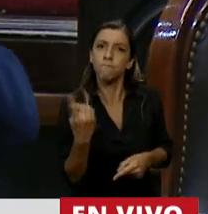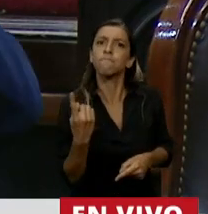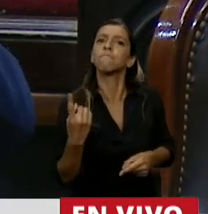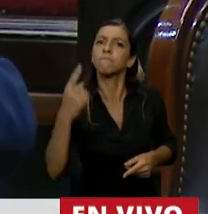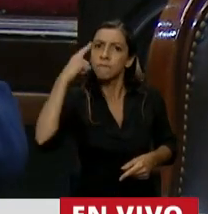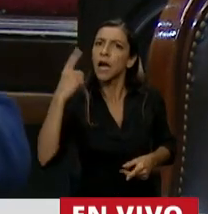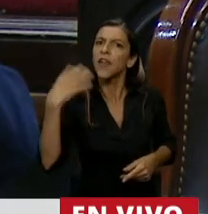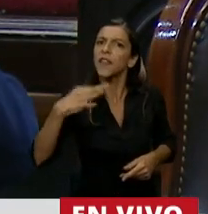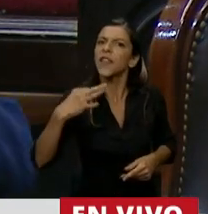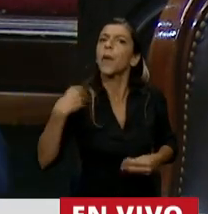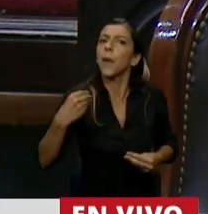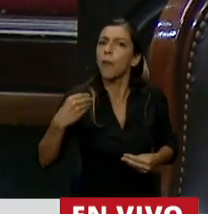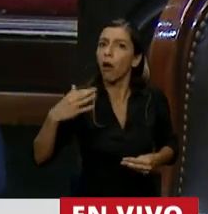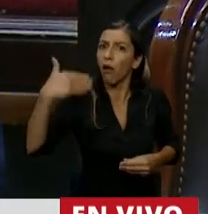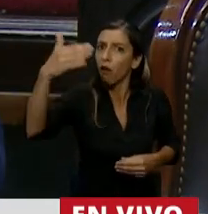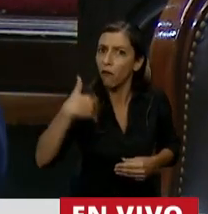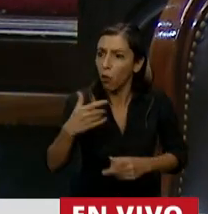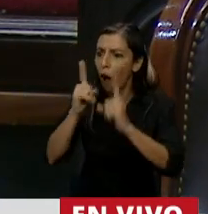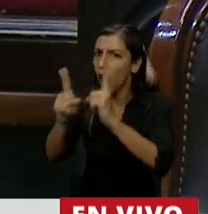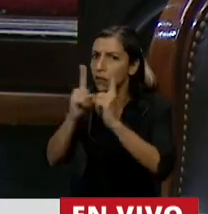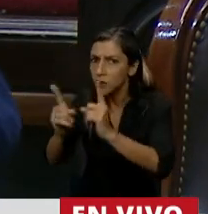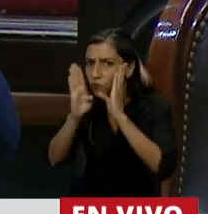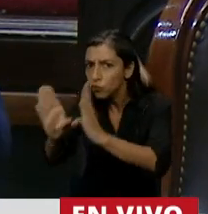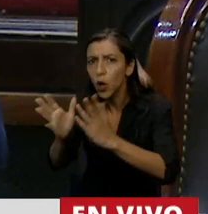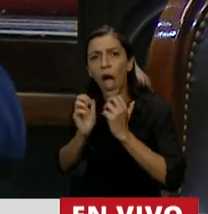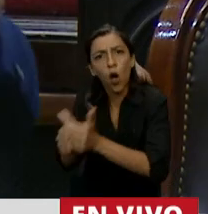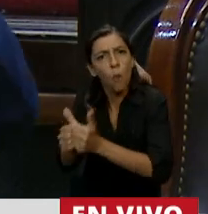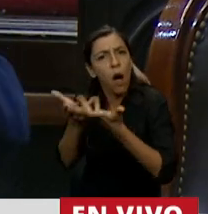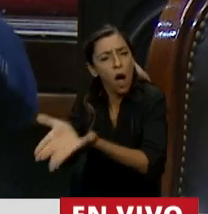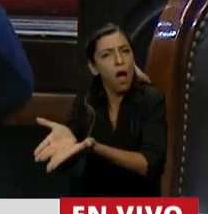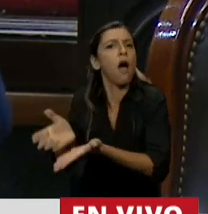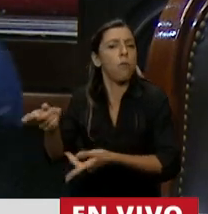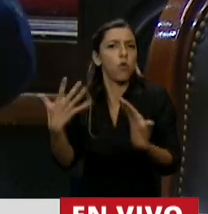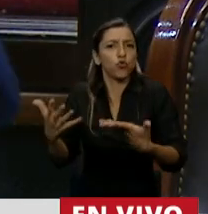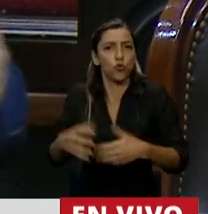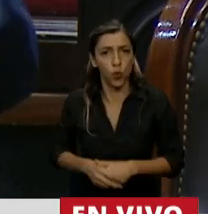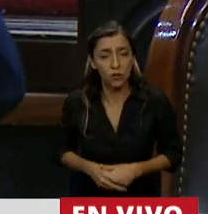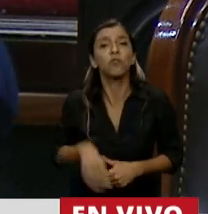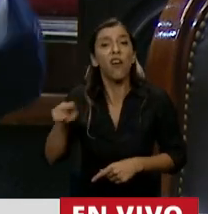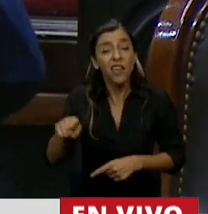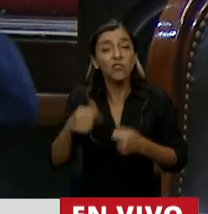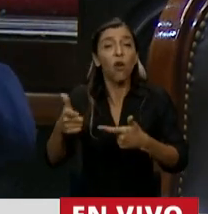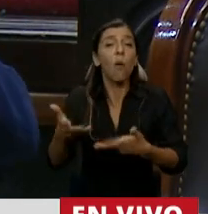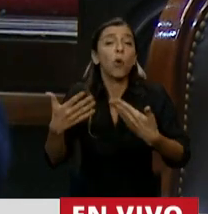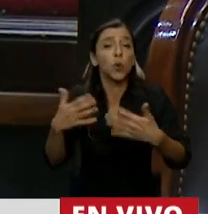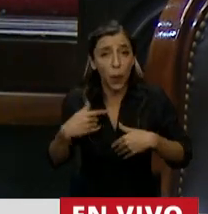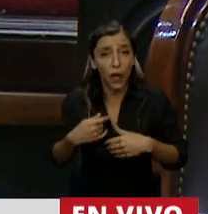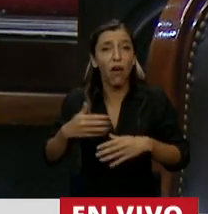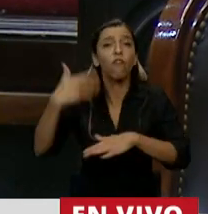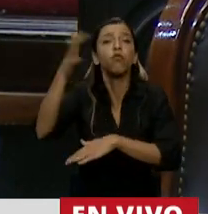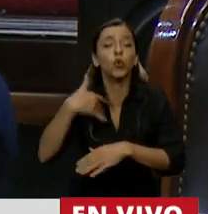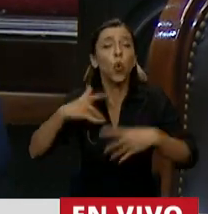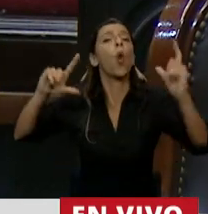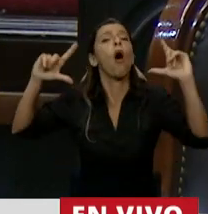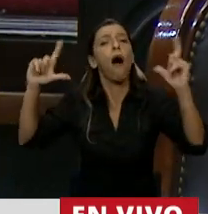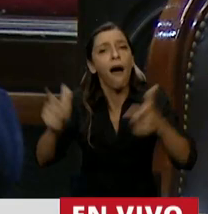posterior atención permanente, que en todo caso no va a aumentar, sino que va a disminuir a partir de la educación y la comprensión de los